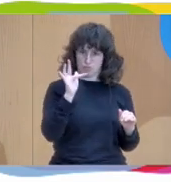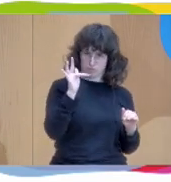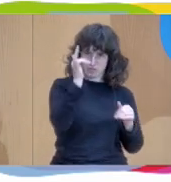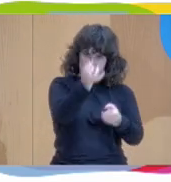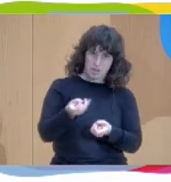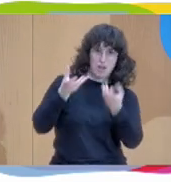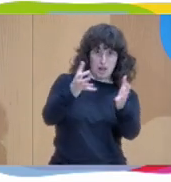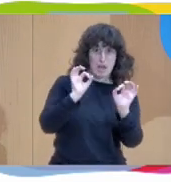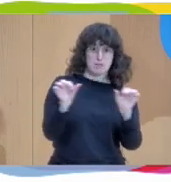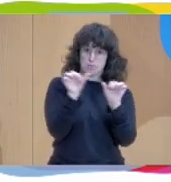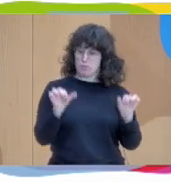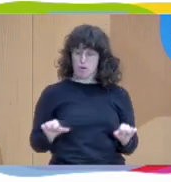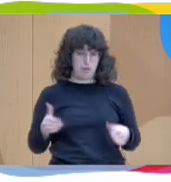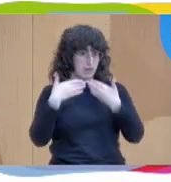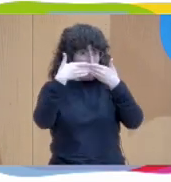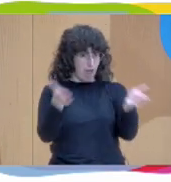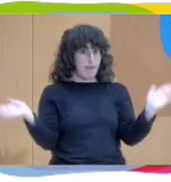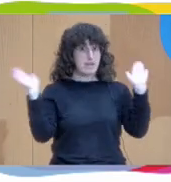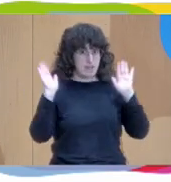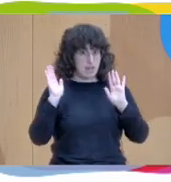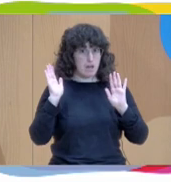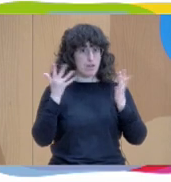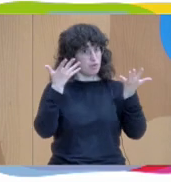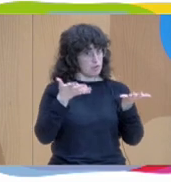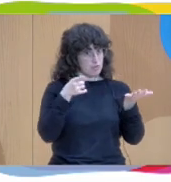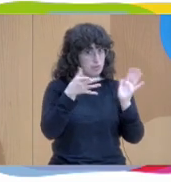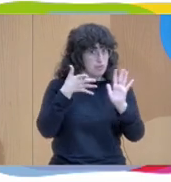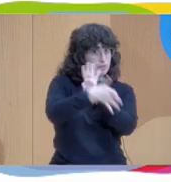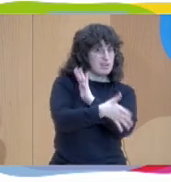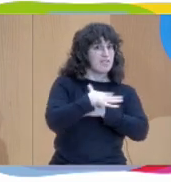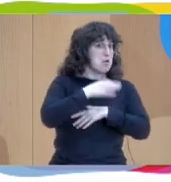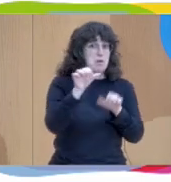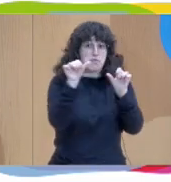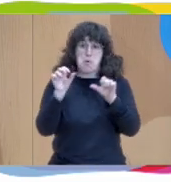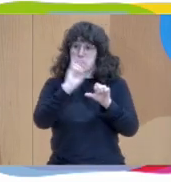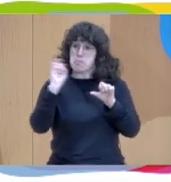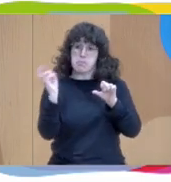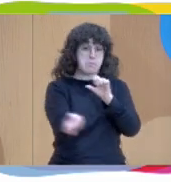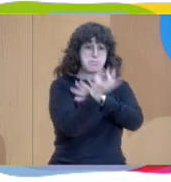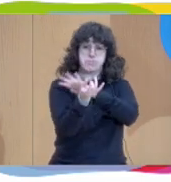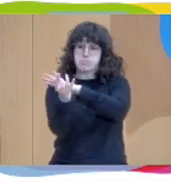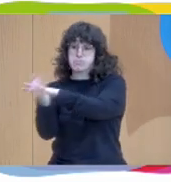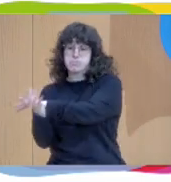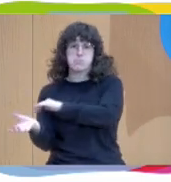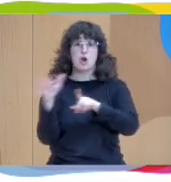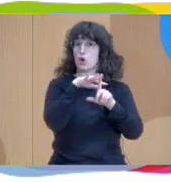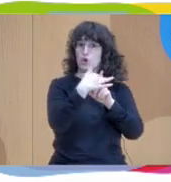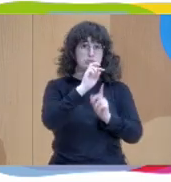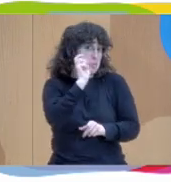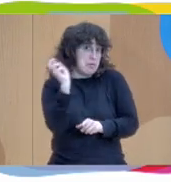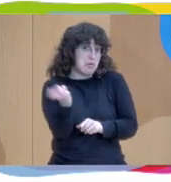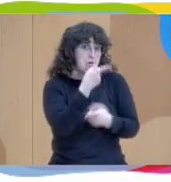un modelo abierto a ser representado de otras formas y en otros eh contextos lo que no puede